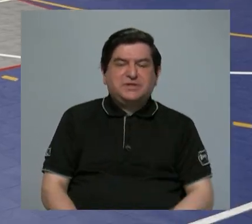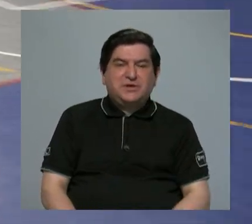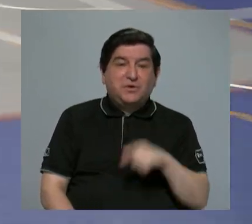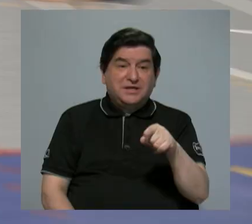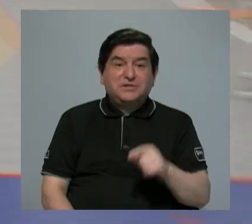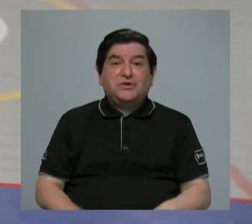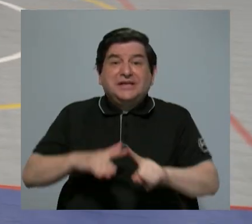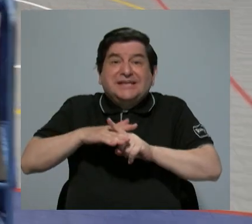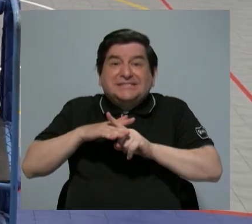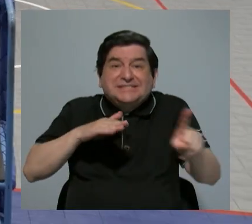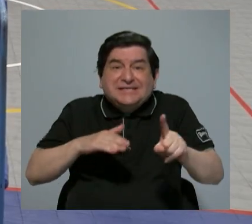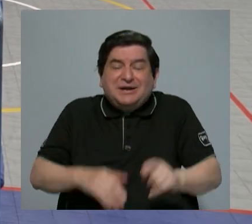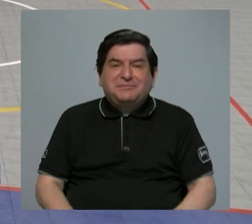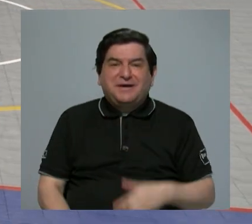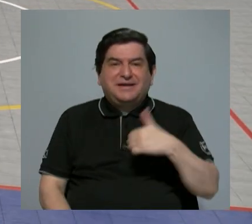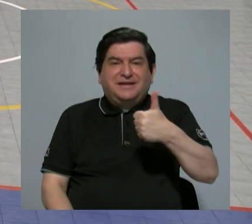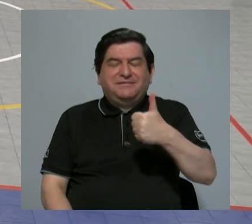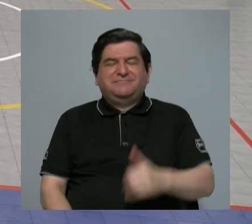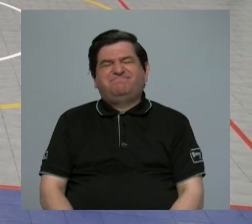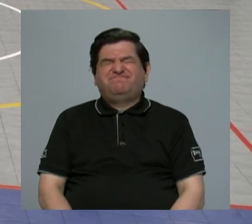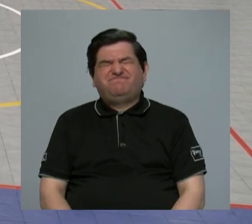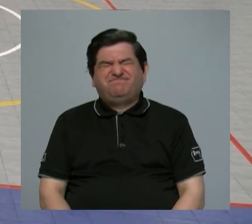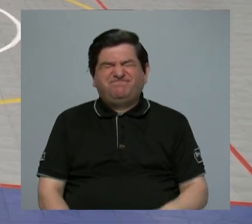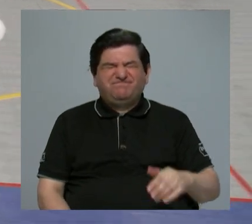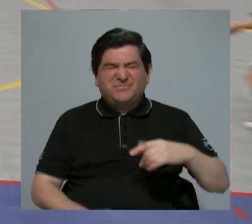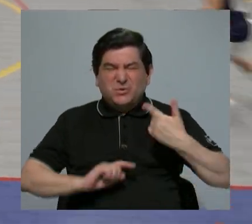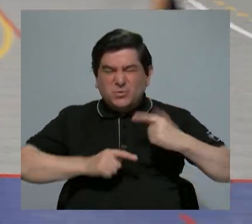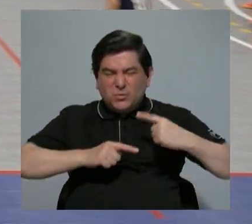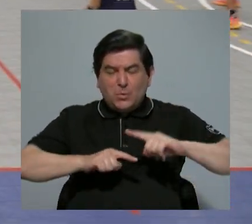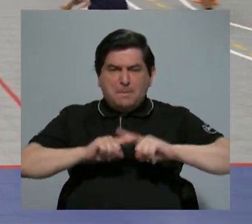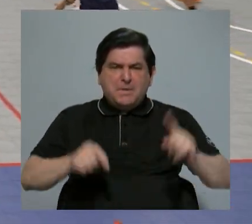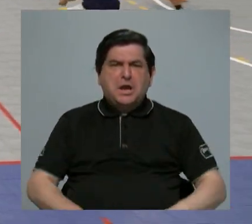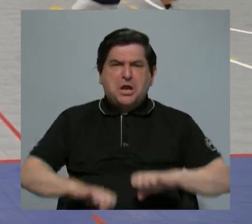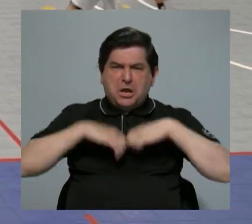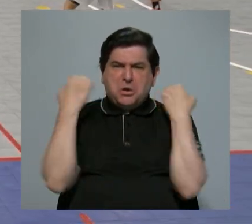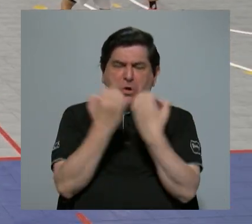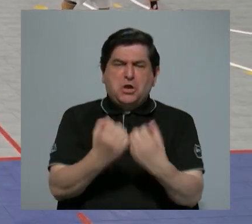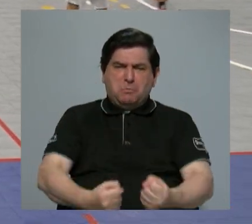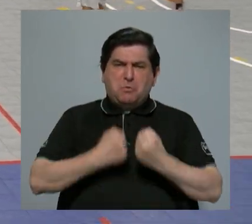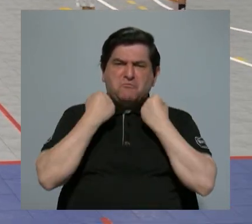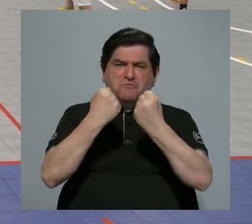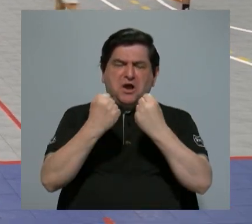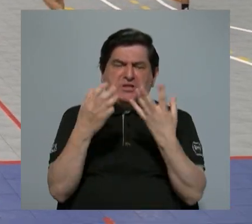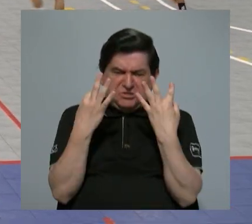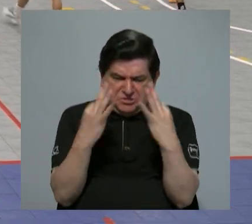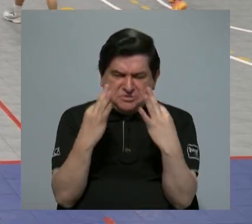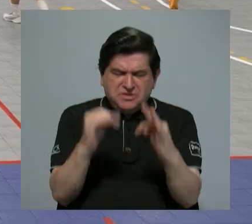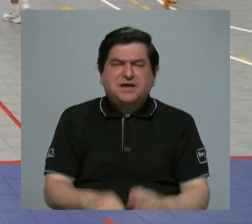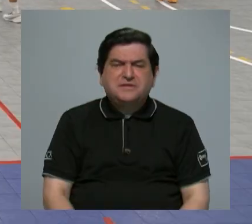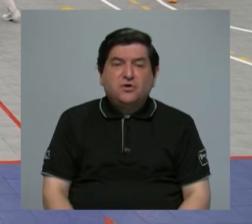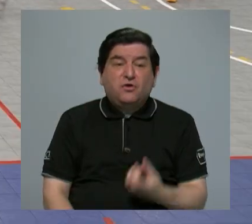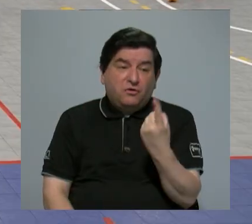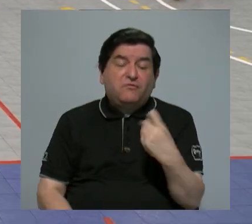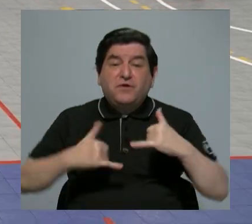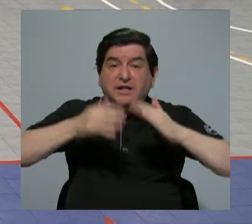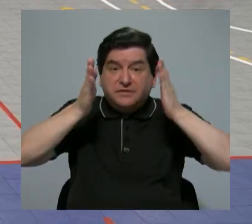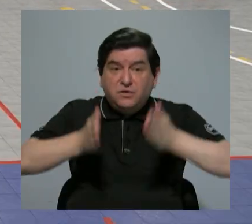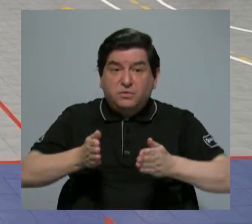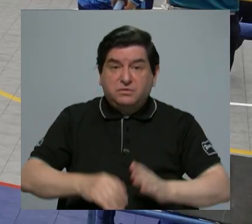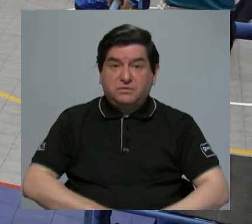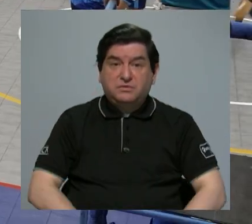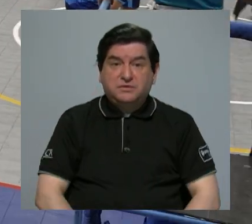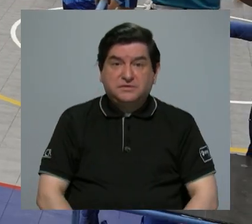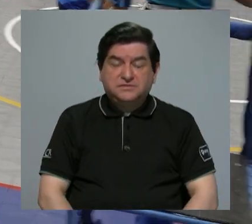que se nos vaya de esa manera duele mucho, pero el equipo lo vi fuerte, lo vi grande, a pesar de que nos hacen falta